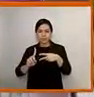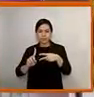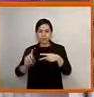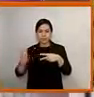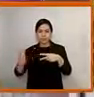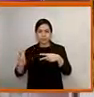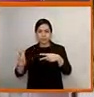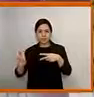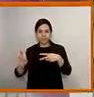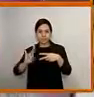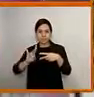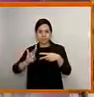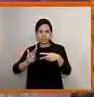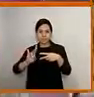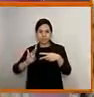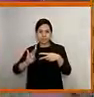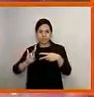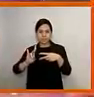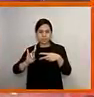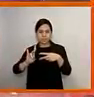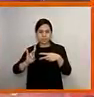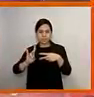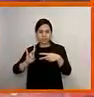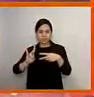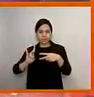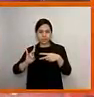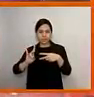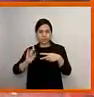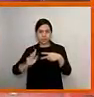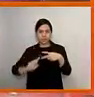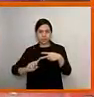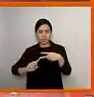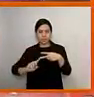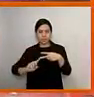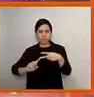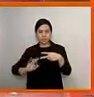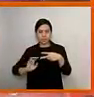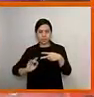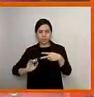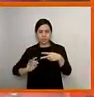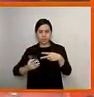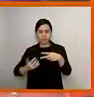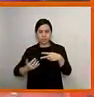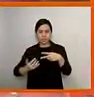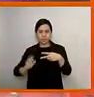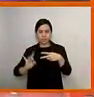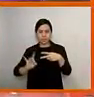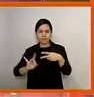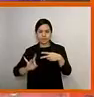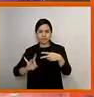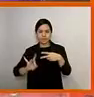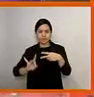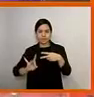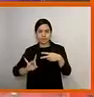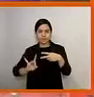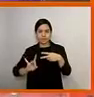7, primer número ganador, 17. Segundo número ganador, primer dígito. 8, segundo